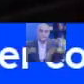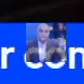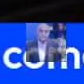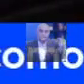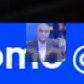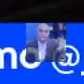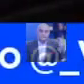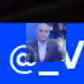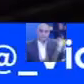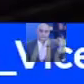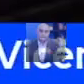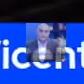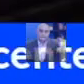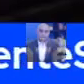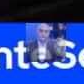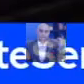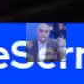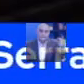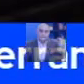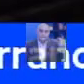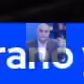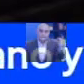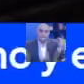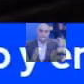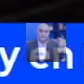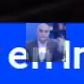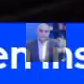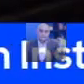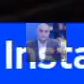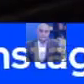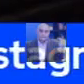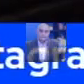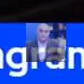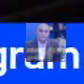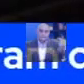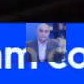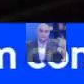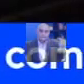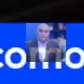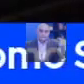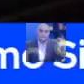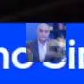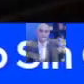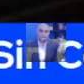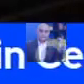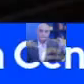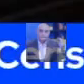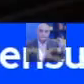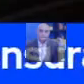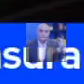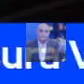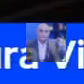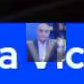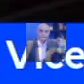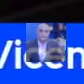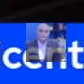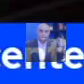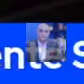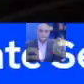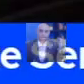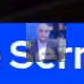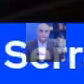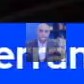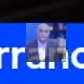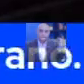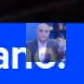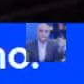ignorar. Y yo creo que en estos momentos, yo creo que Joe Biden tiene ante sí un dilema que francamente tendrá